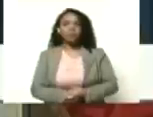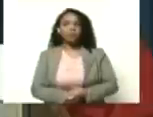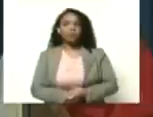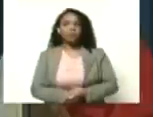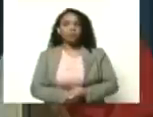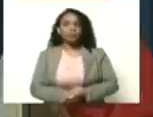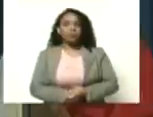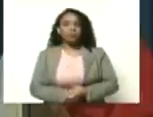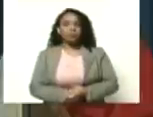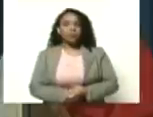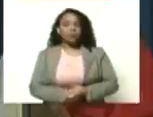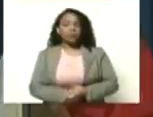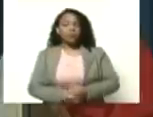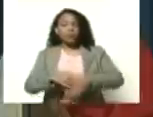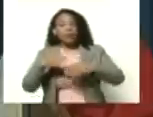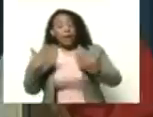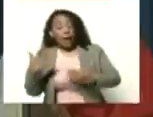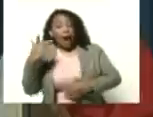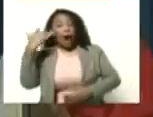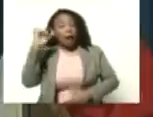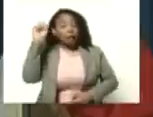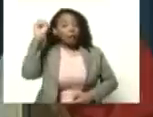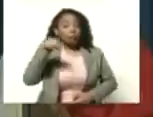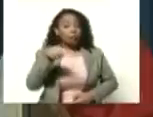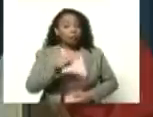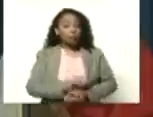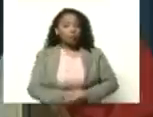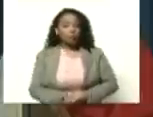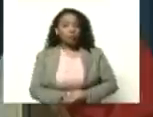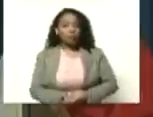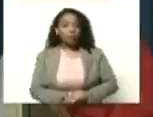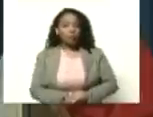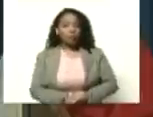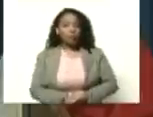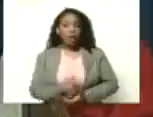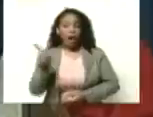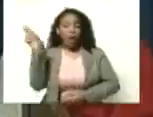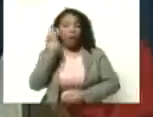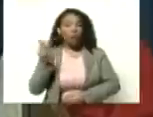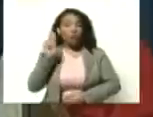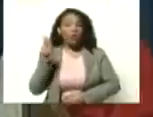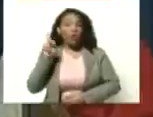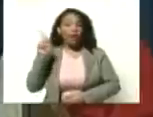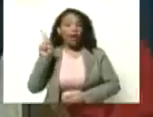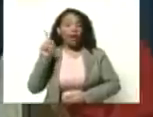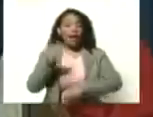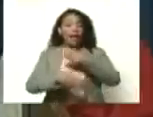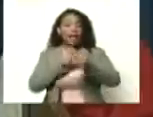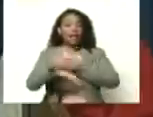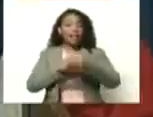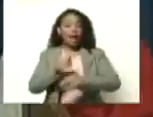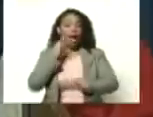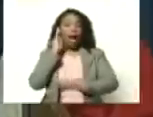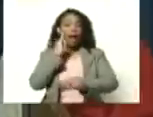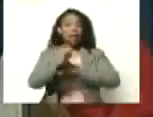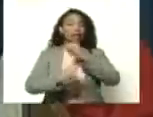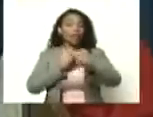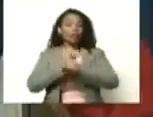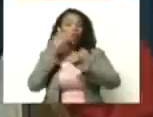que incluso hay que decirlo fue utilizado para que tuviese repercusión internacional